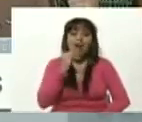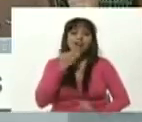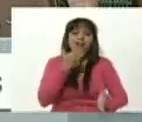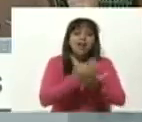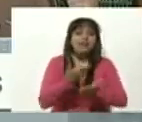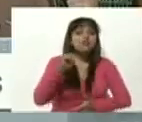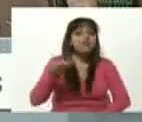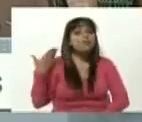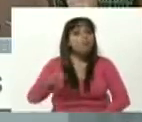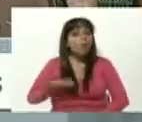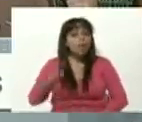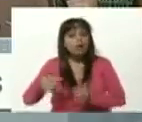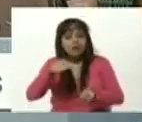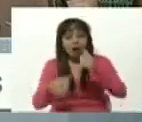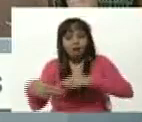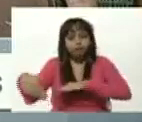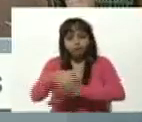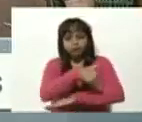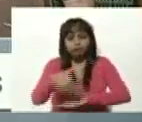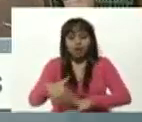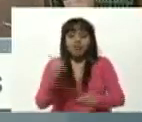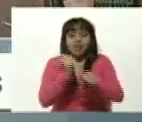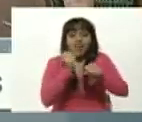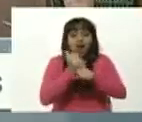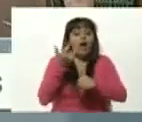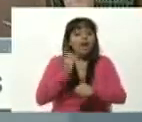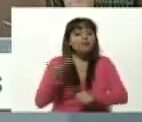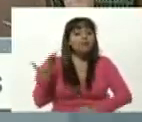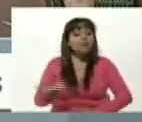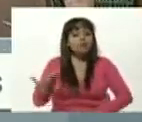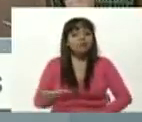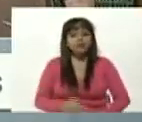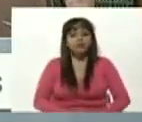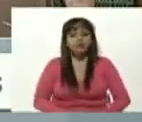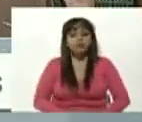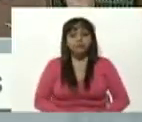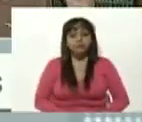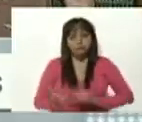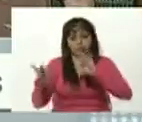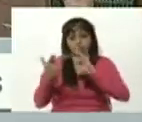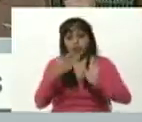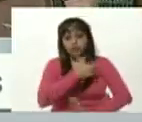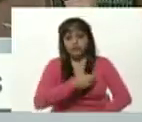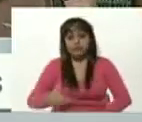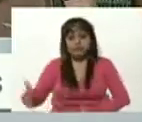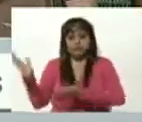vía para los productores? Adelante, presidente.